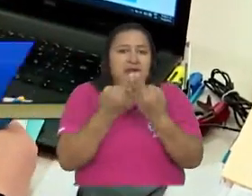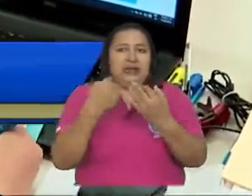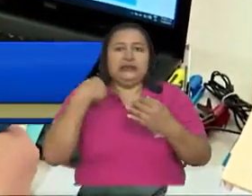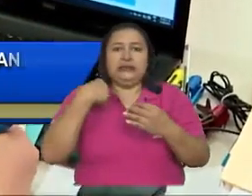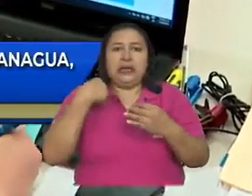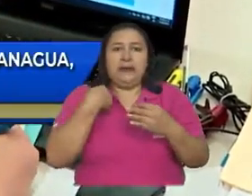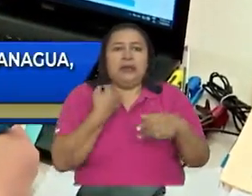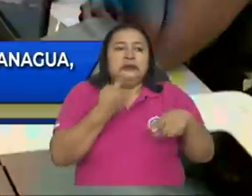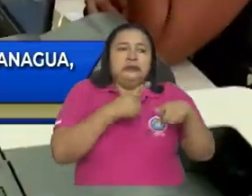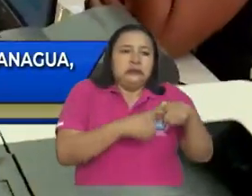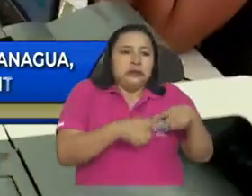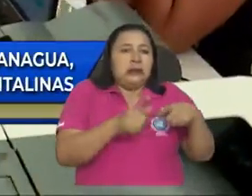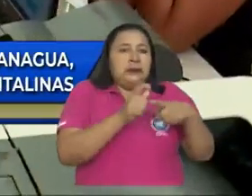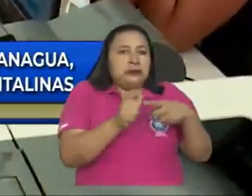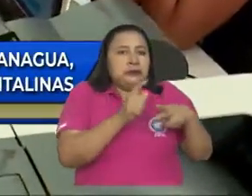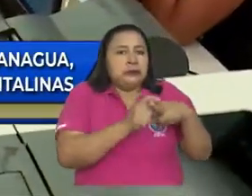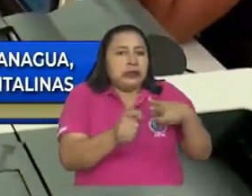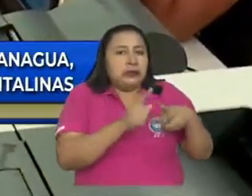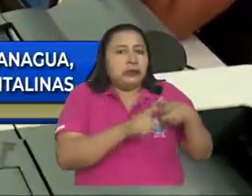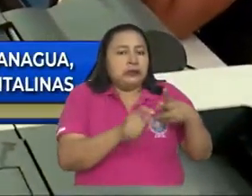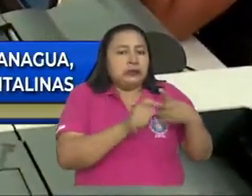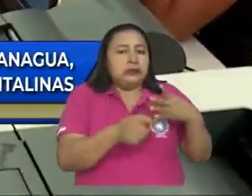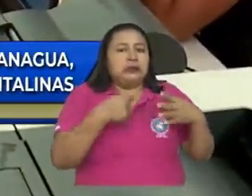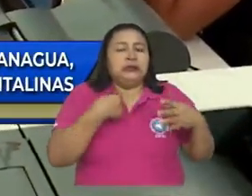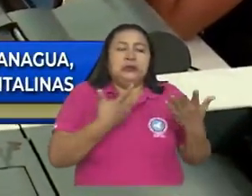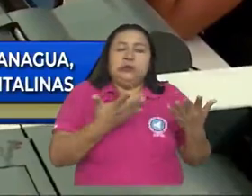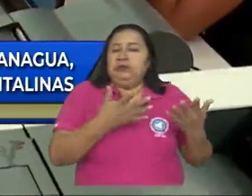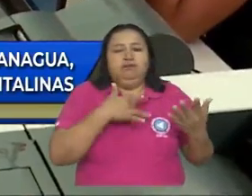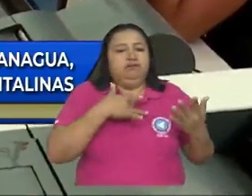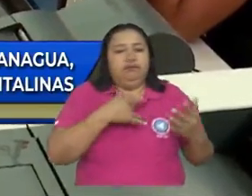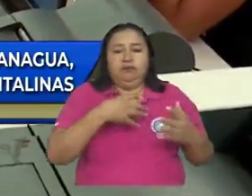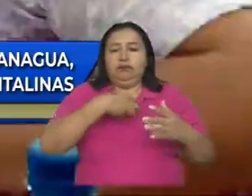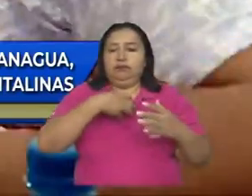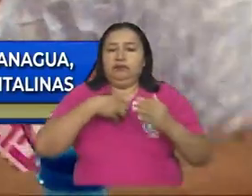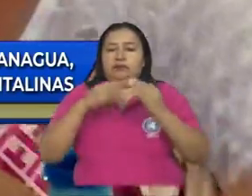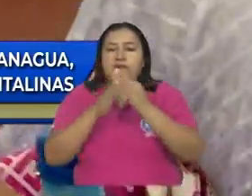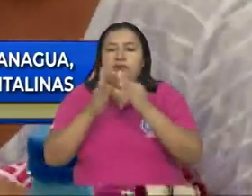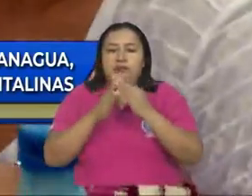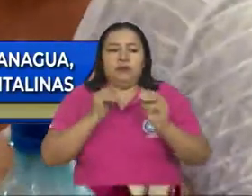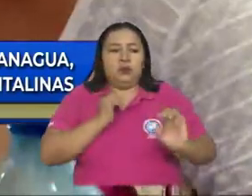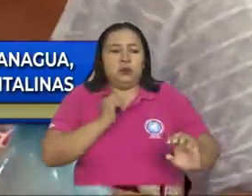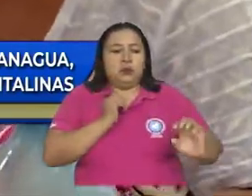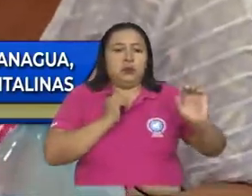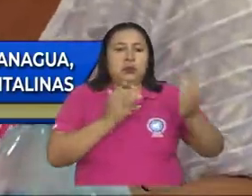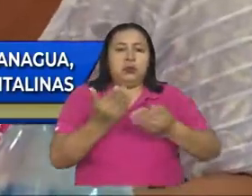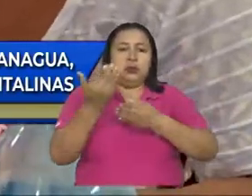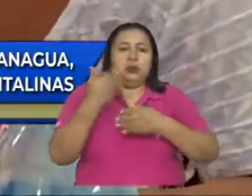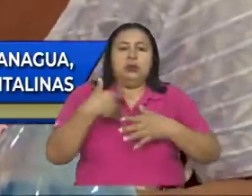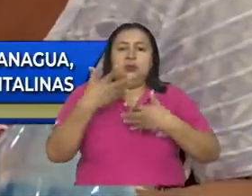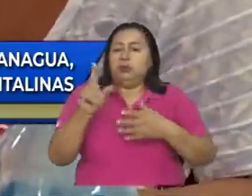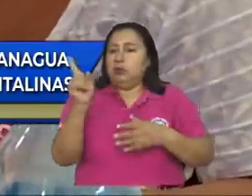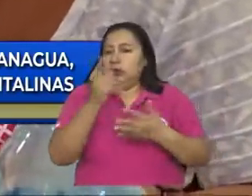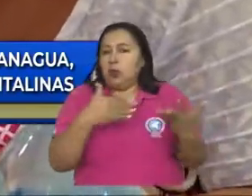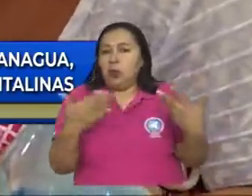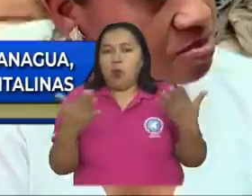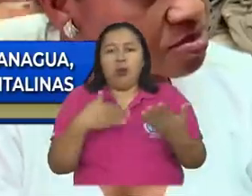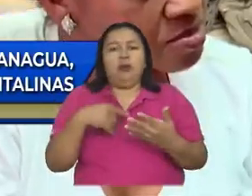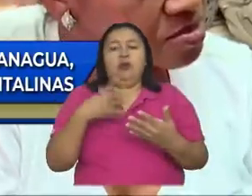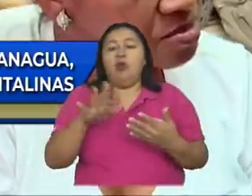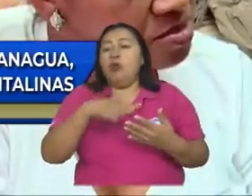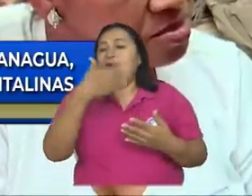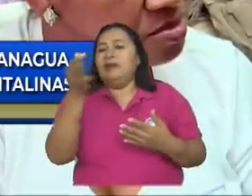vida alquilando y así han crecido en esas condiciones sus hijos y sus nietos, porque no había una